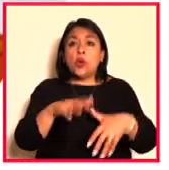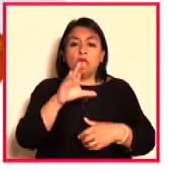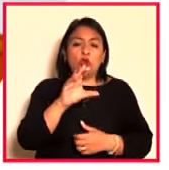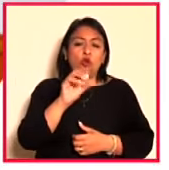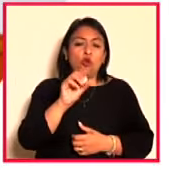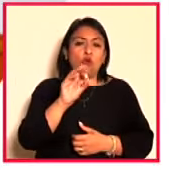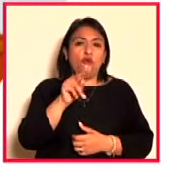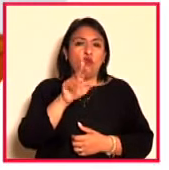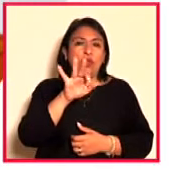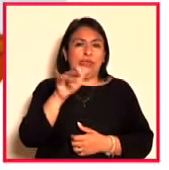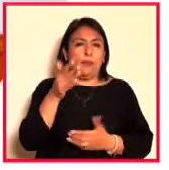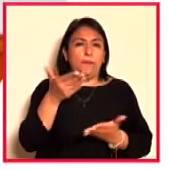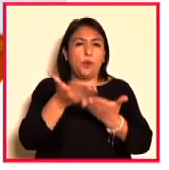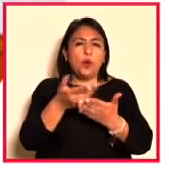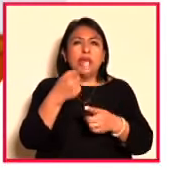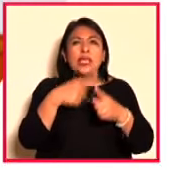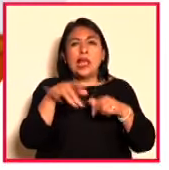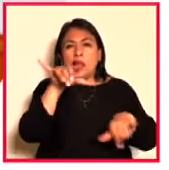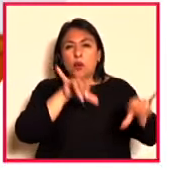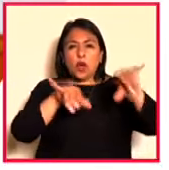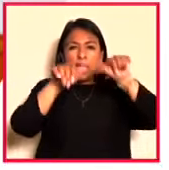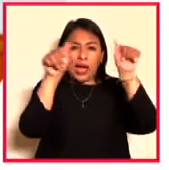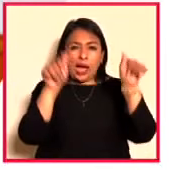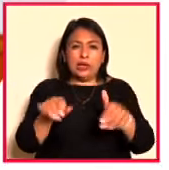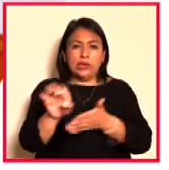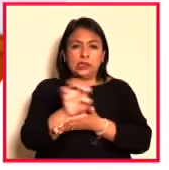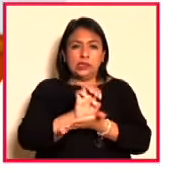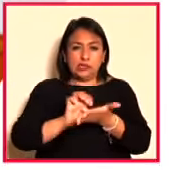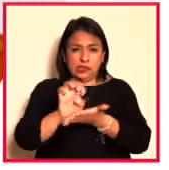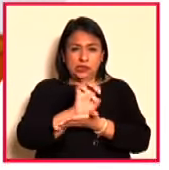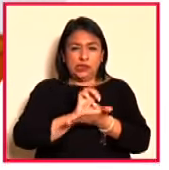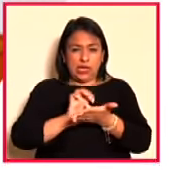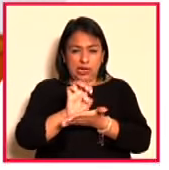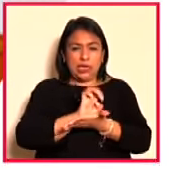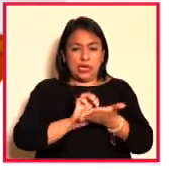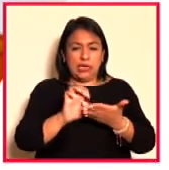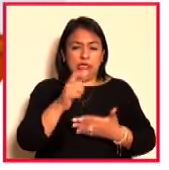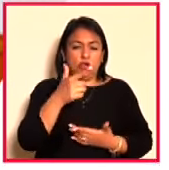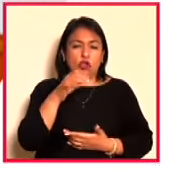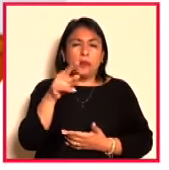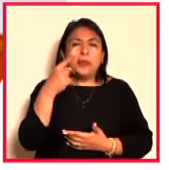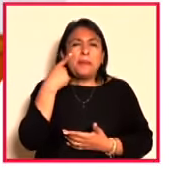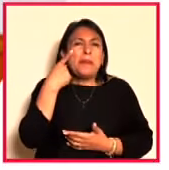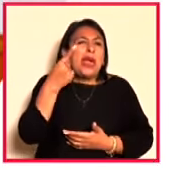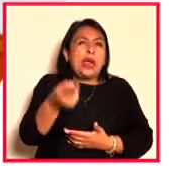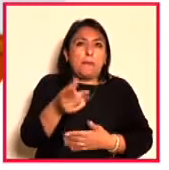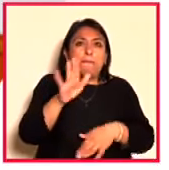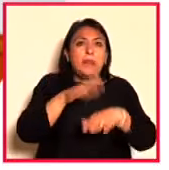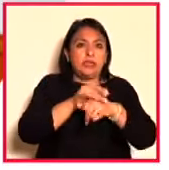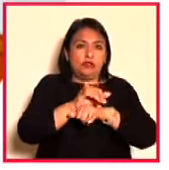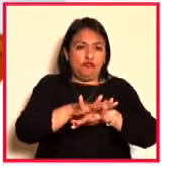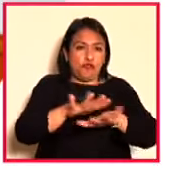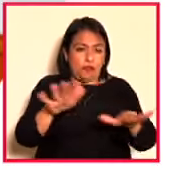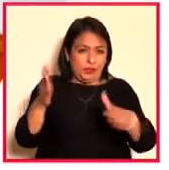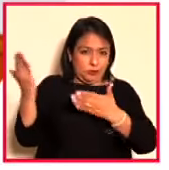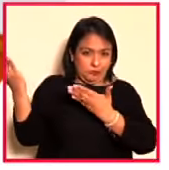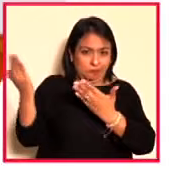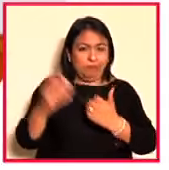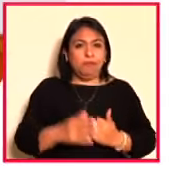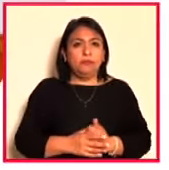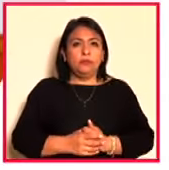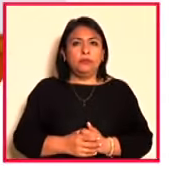iniciativa organizada por el Laboratorio de Artes Escénicas Jerzy Grotowski. Vamos a descubrir más sobre este proyecto.